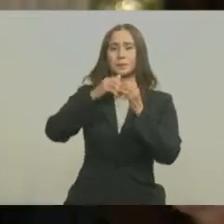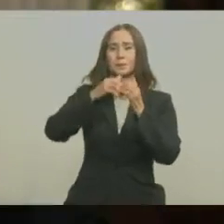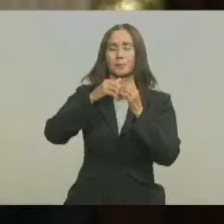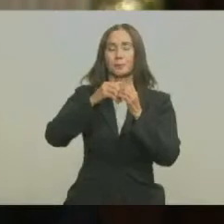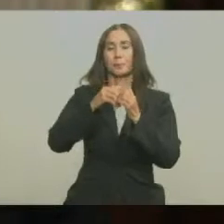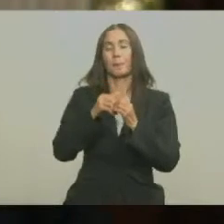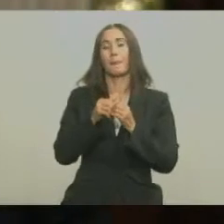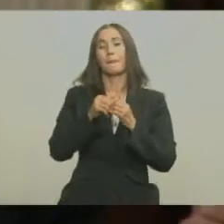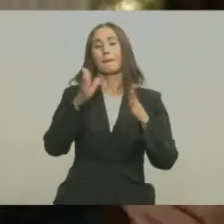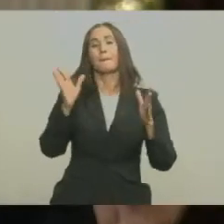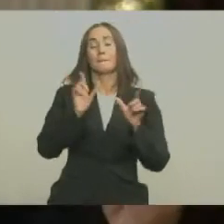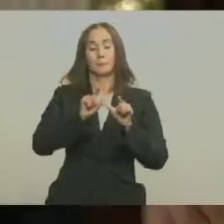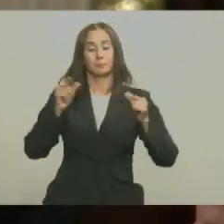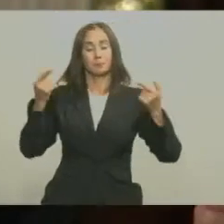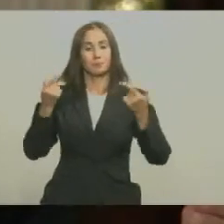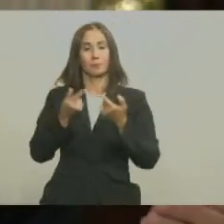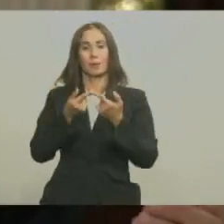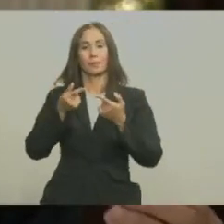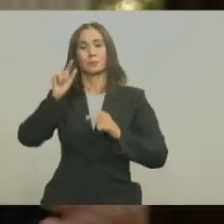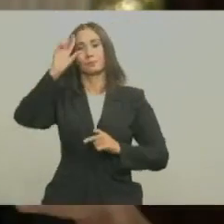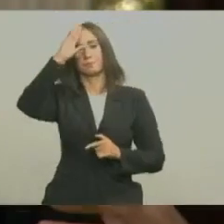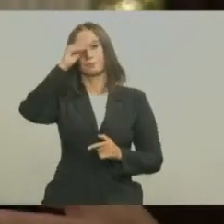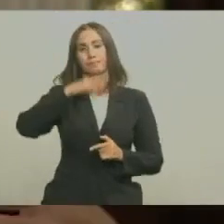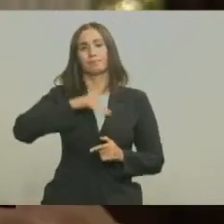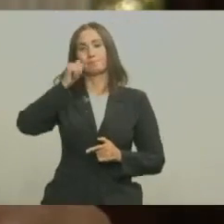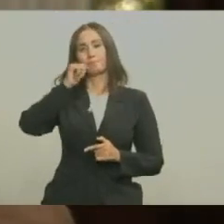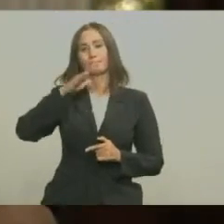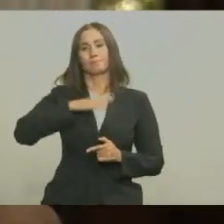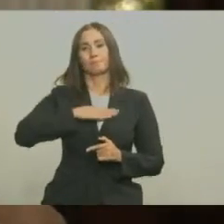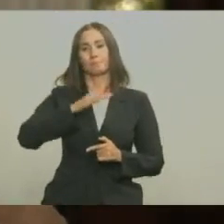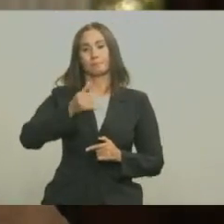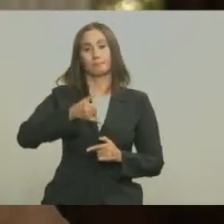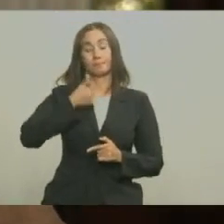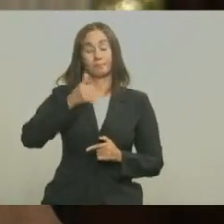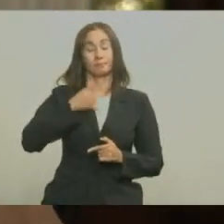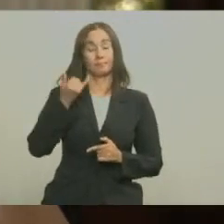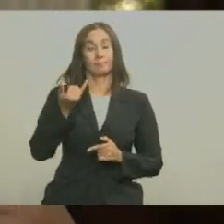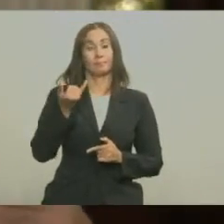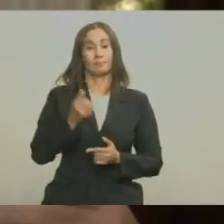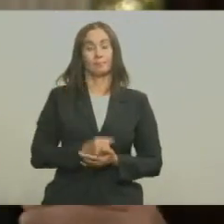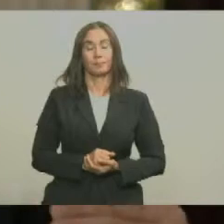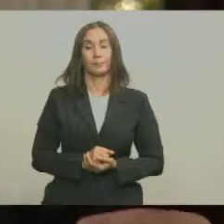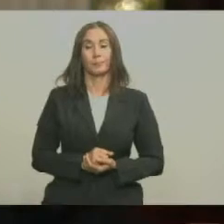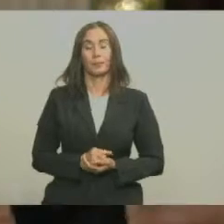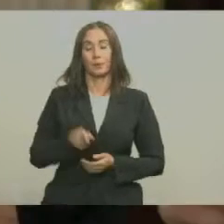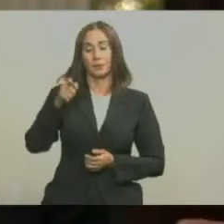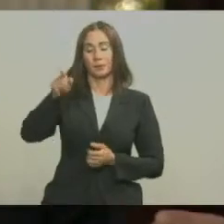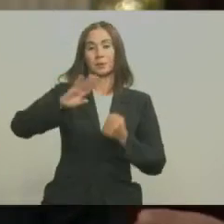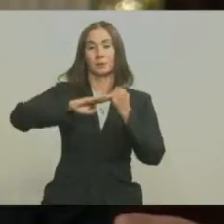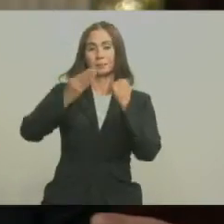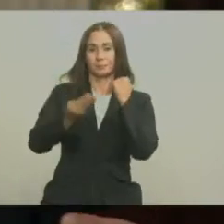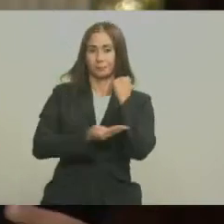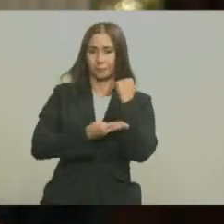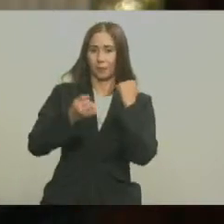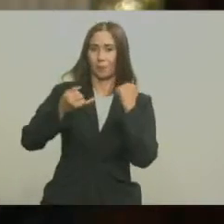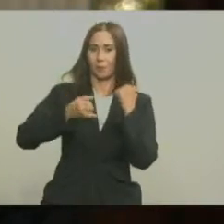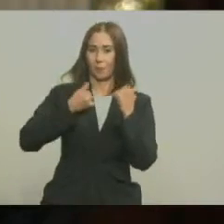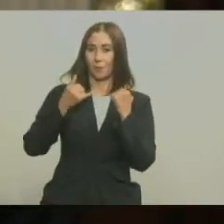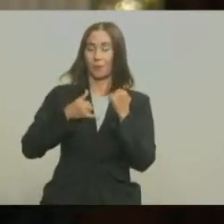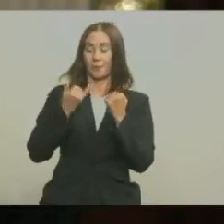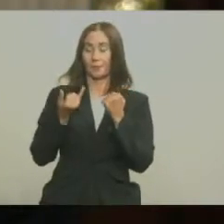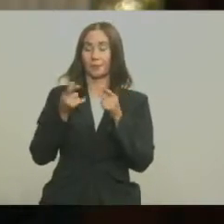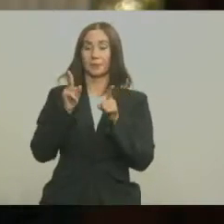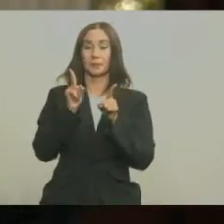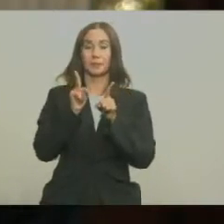eso creamos el Gabinete de Niños y Adolescentes, porque están el embarazo en adolescentes es